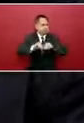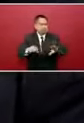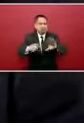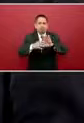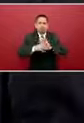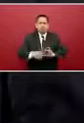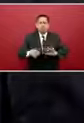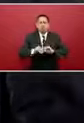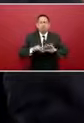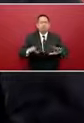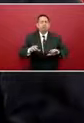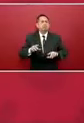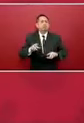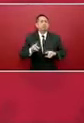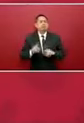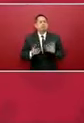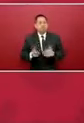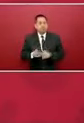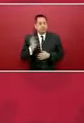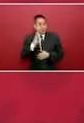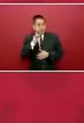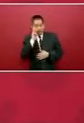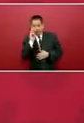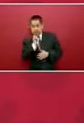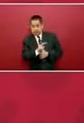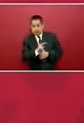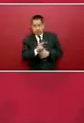porque si nos damos cuenta,